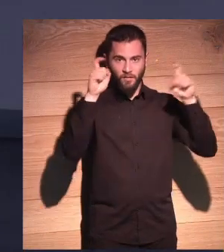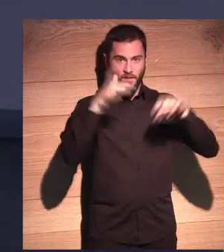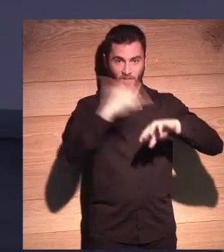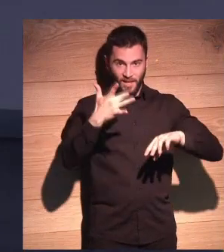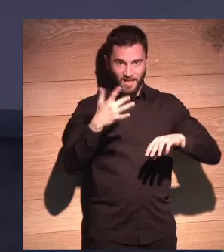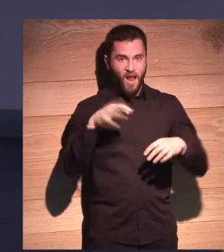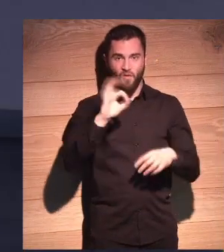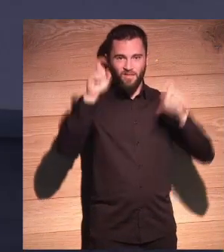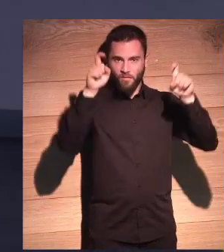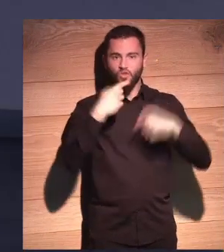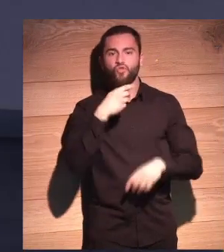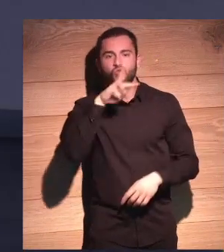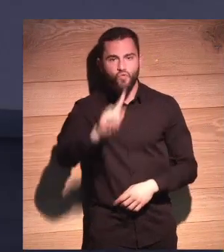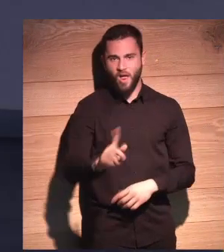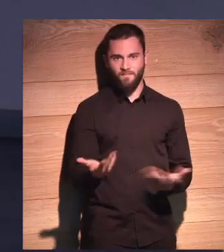digital.